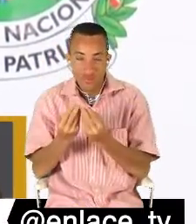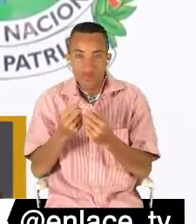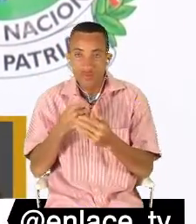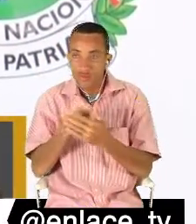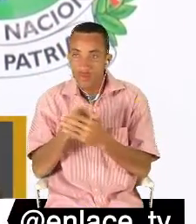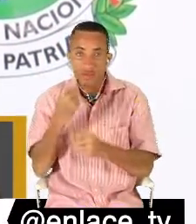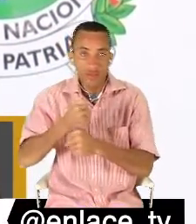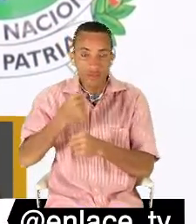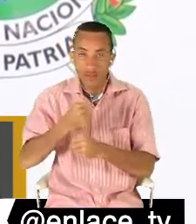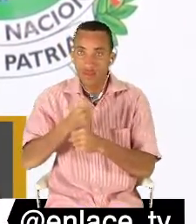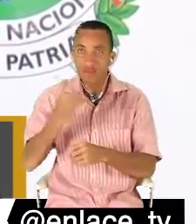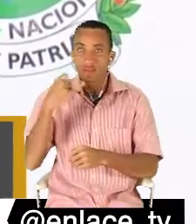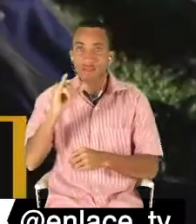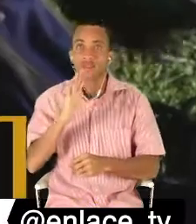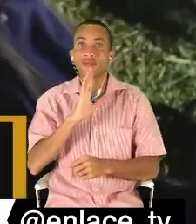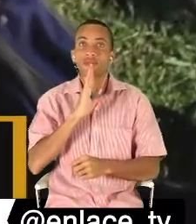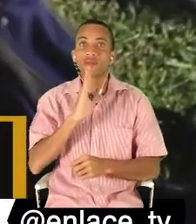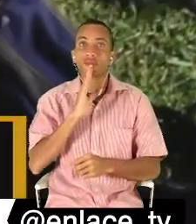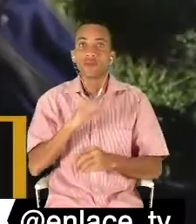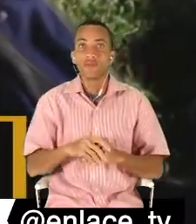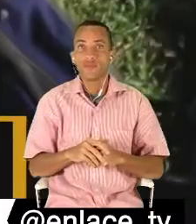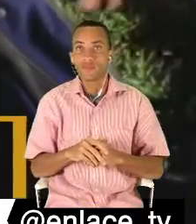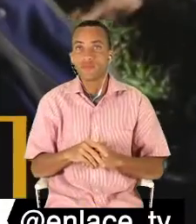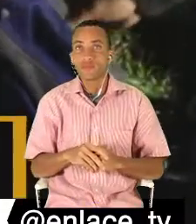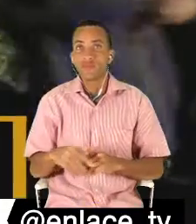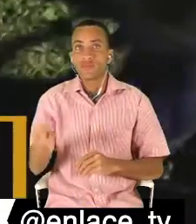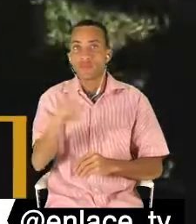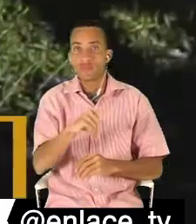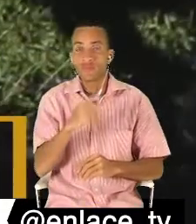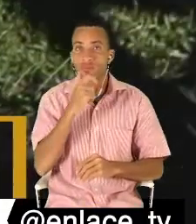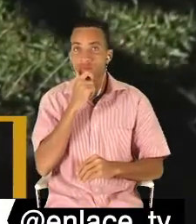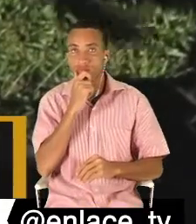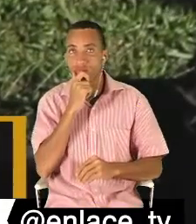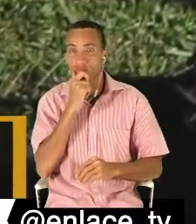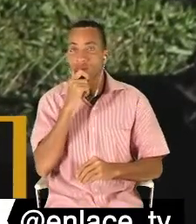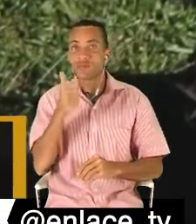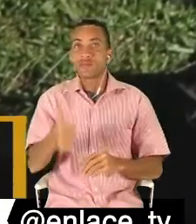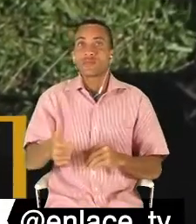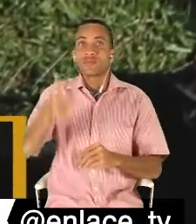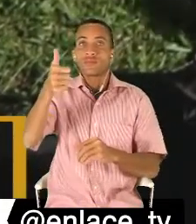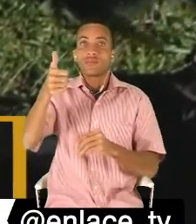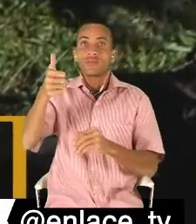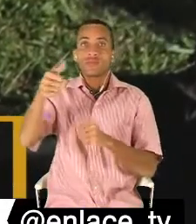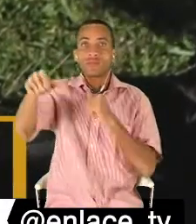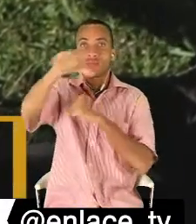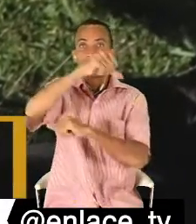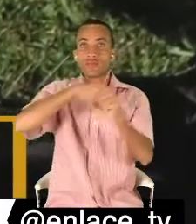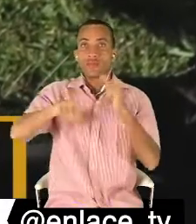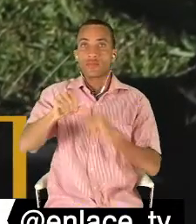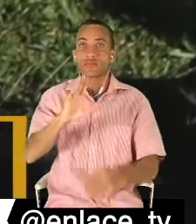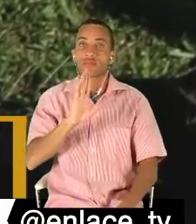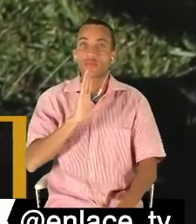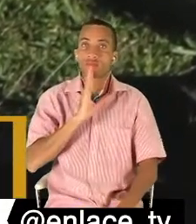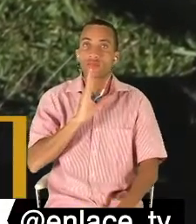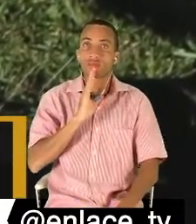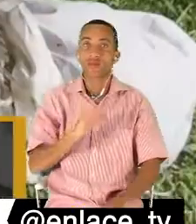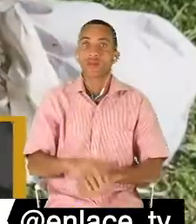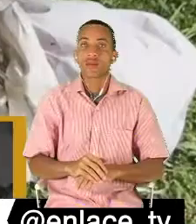advertir quién va a asumir posiblemente las funciones de segundo cabecilla del Frente de José Antonio Galán. La acción que se